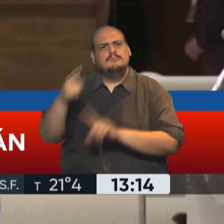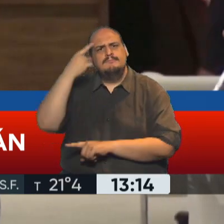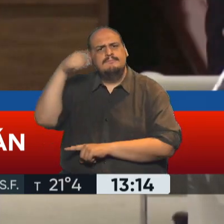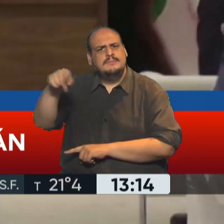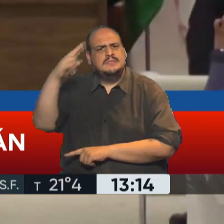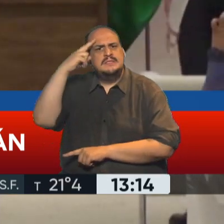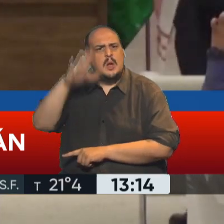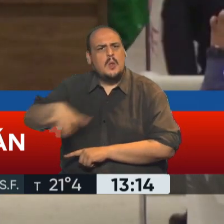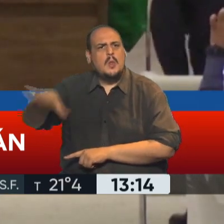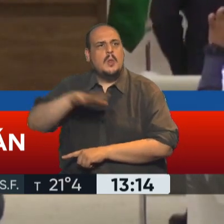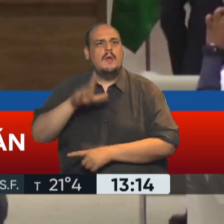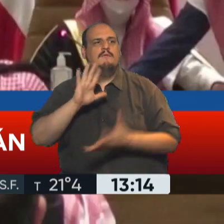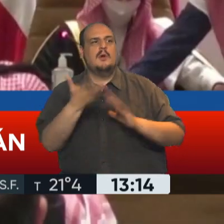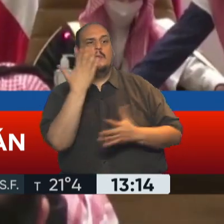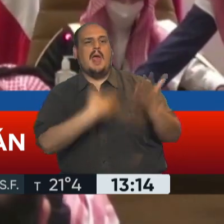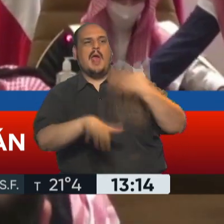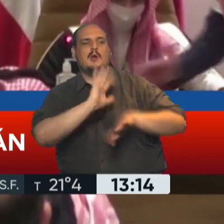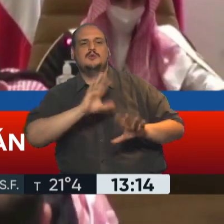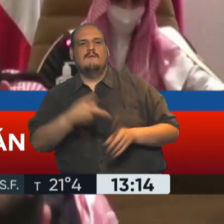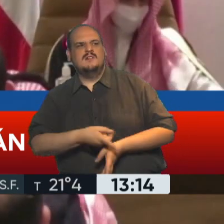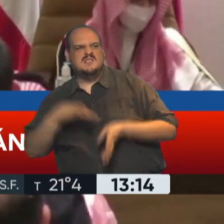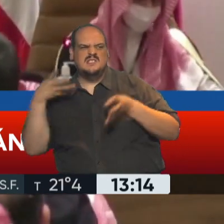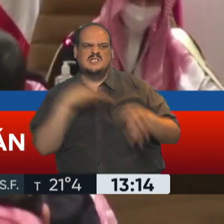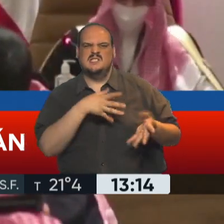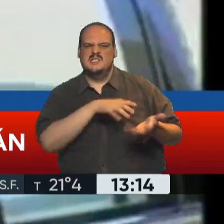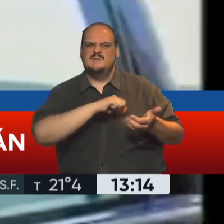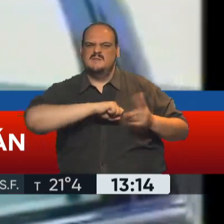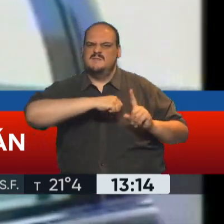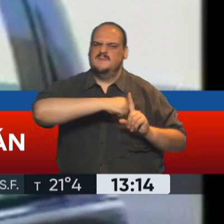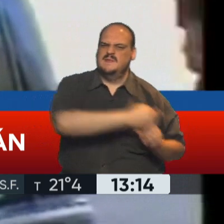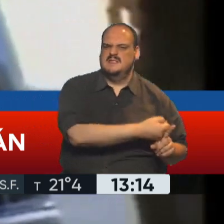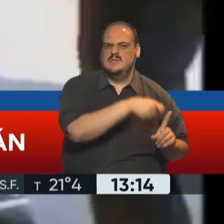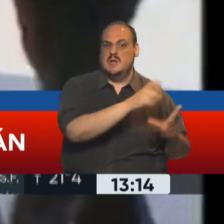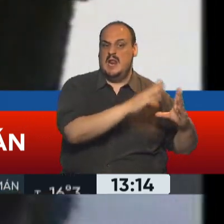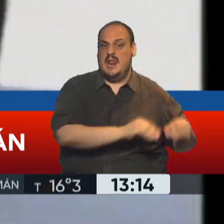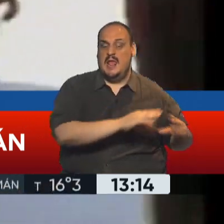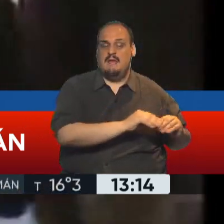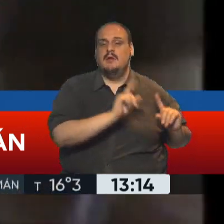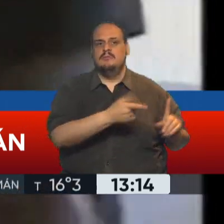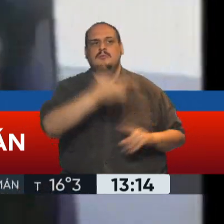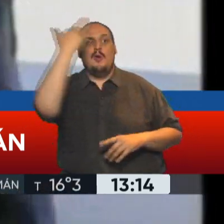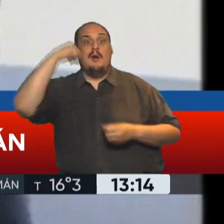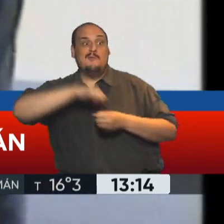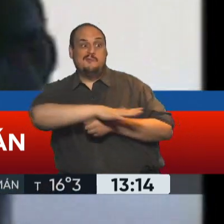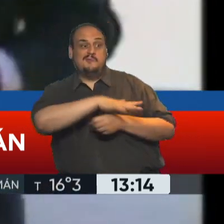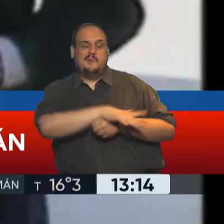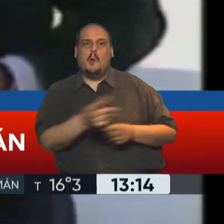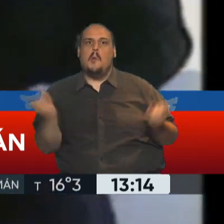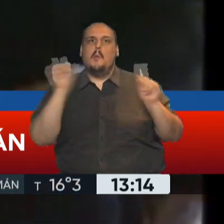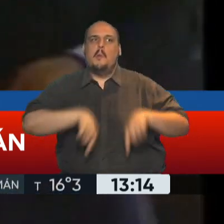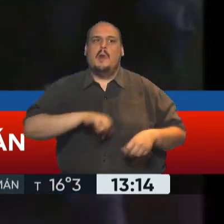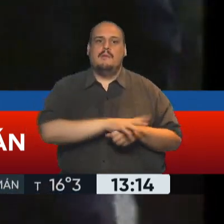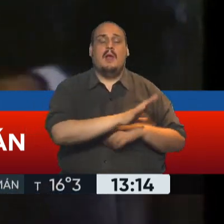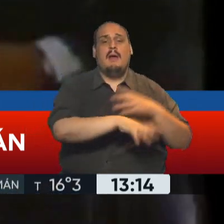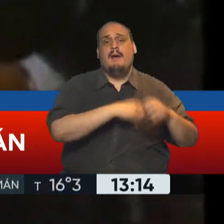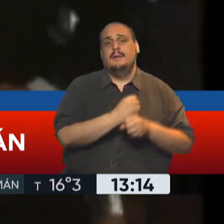este episodio como un pretexto para intensificar sus presiones sobre el Líbano y recuperar la influencia que supieron tener allí hasta el